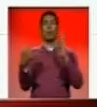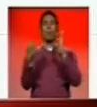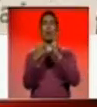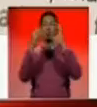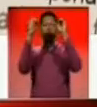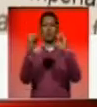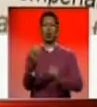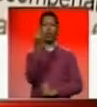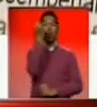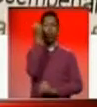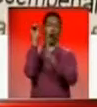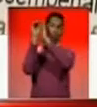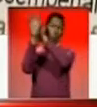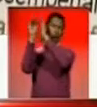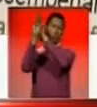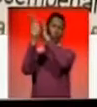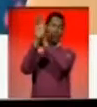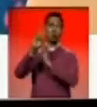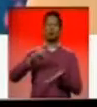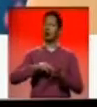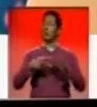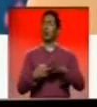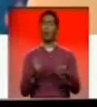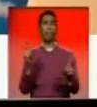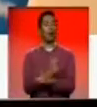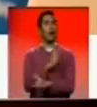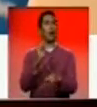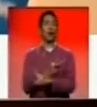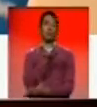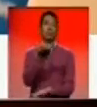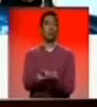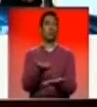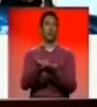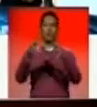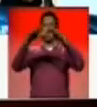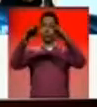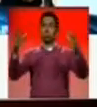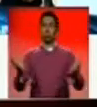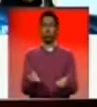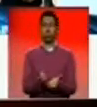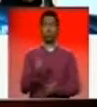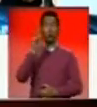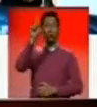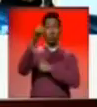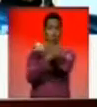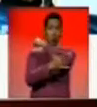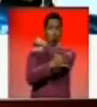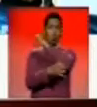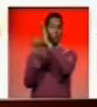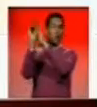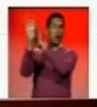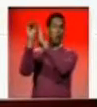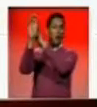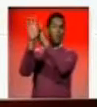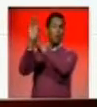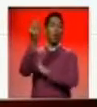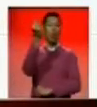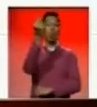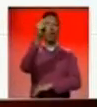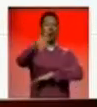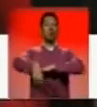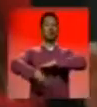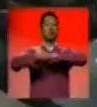la economía global. Estos lugares, además, pueden recibir dinero de la corrupción y dificultar la fiscalización.